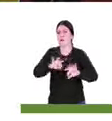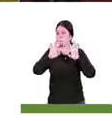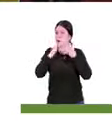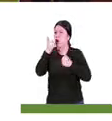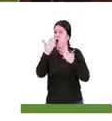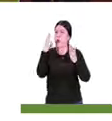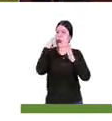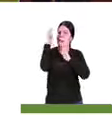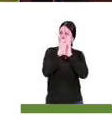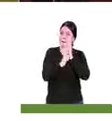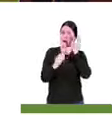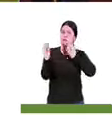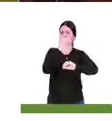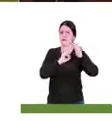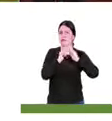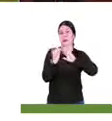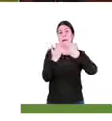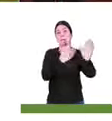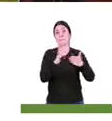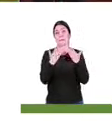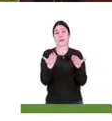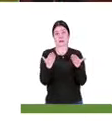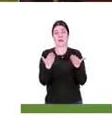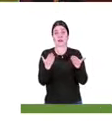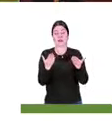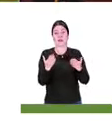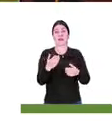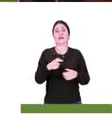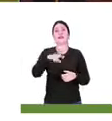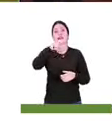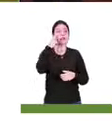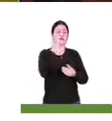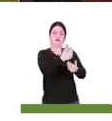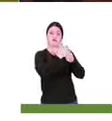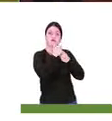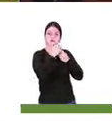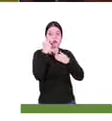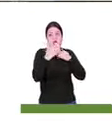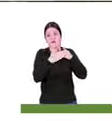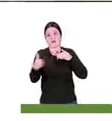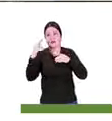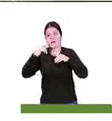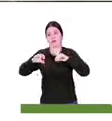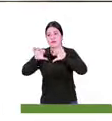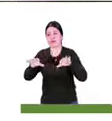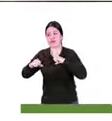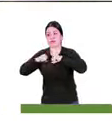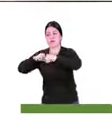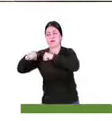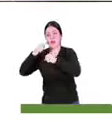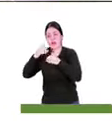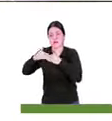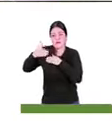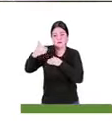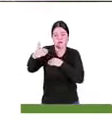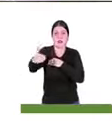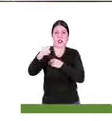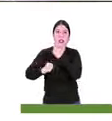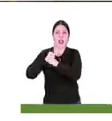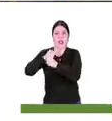de planeación que iban a guiar nuestro quehacer durante los próximos años, y